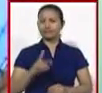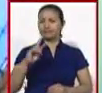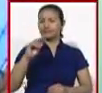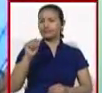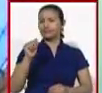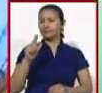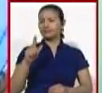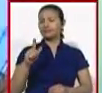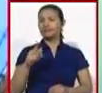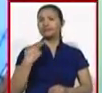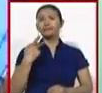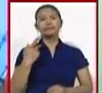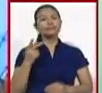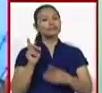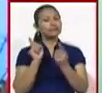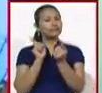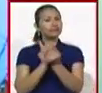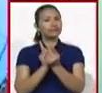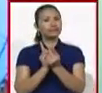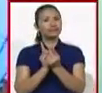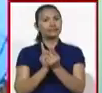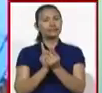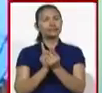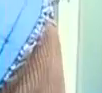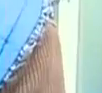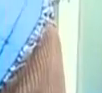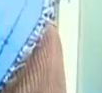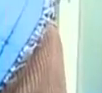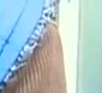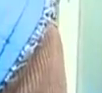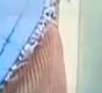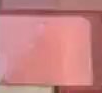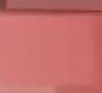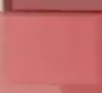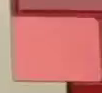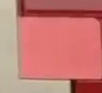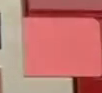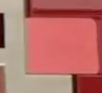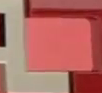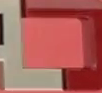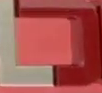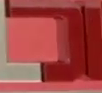Saulito, has vuelto, pero nos vamos a encontrar algún día. Eso.